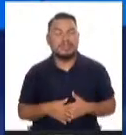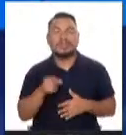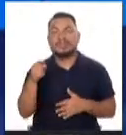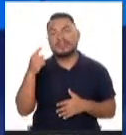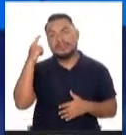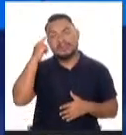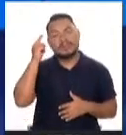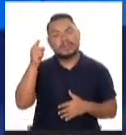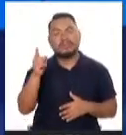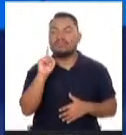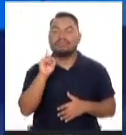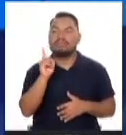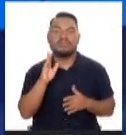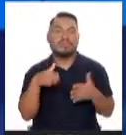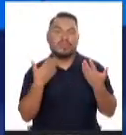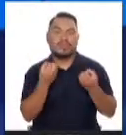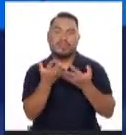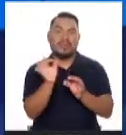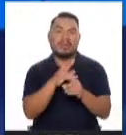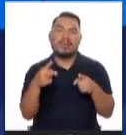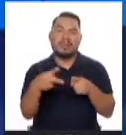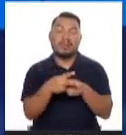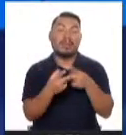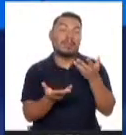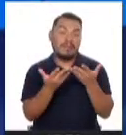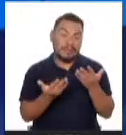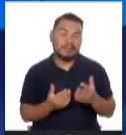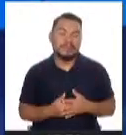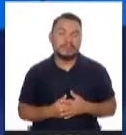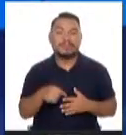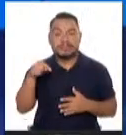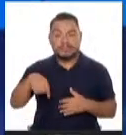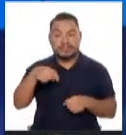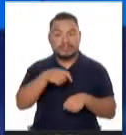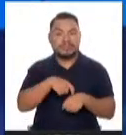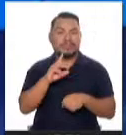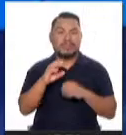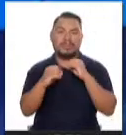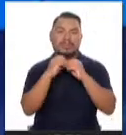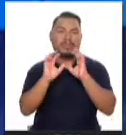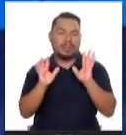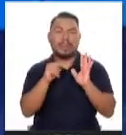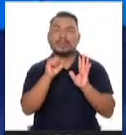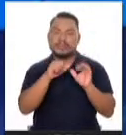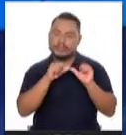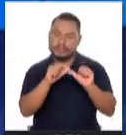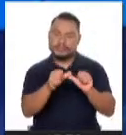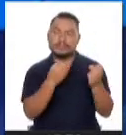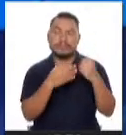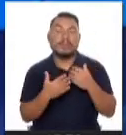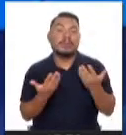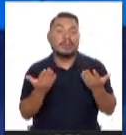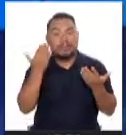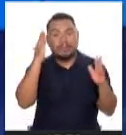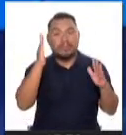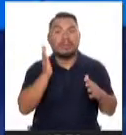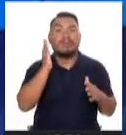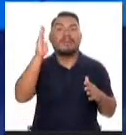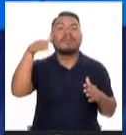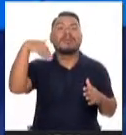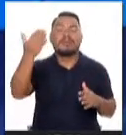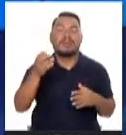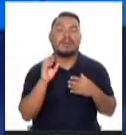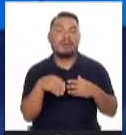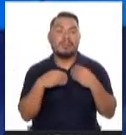niegue la posibilidad de esa declaración. Eso hasta este momento ha sido superado, pero no sabemos qué pueda suceder después